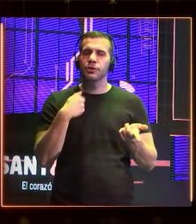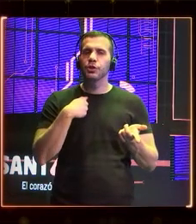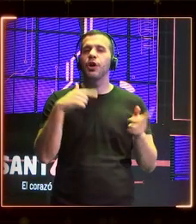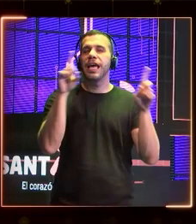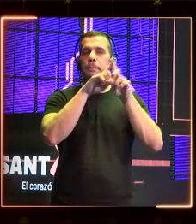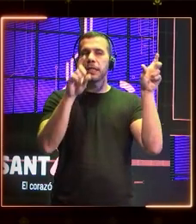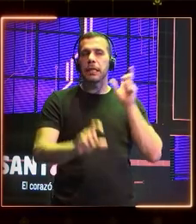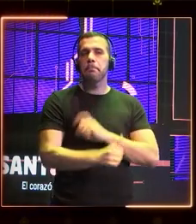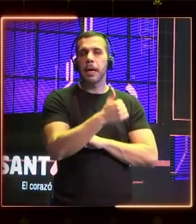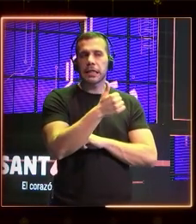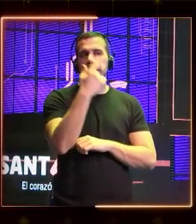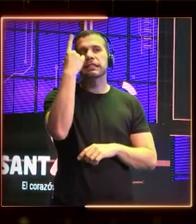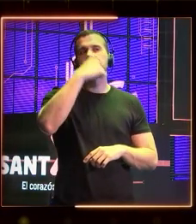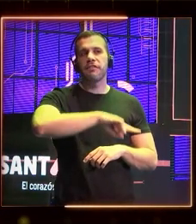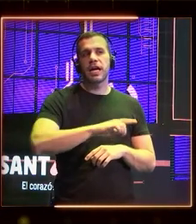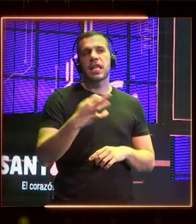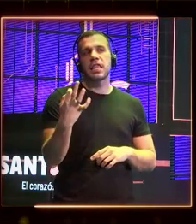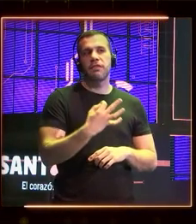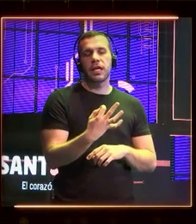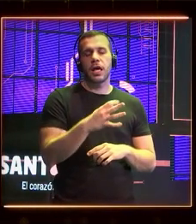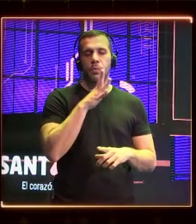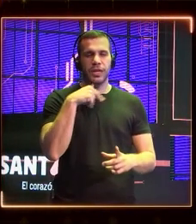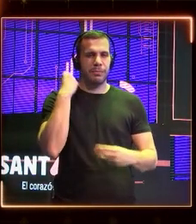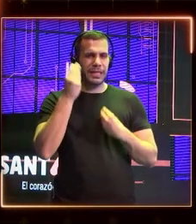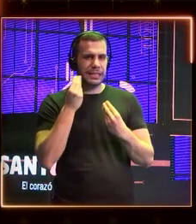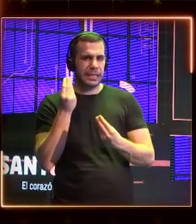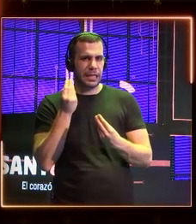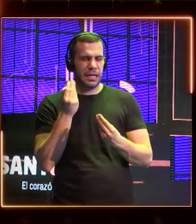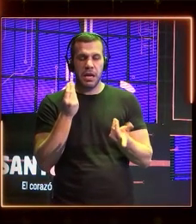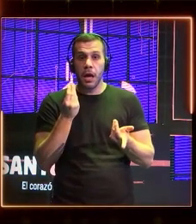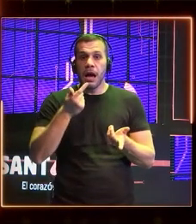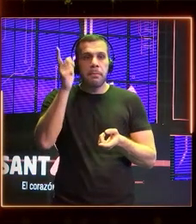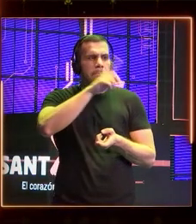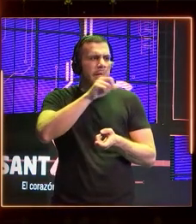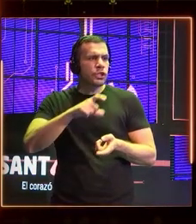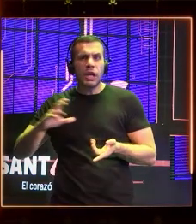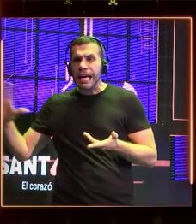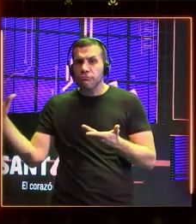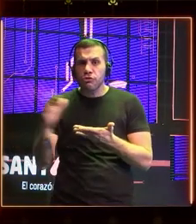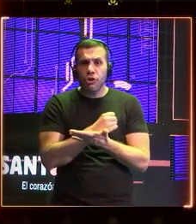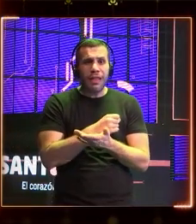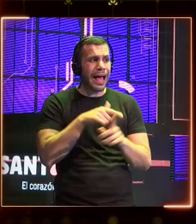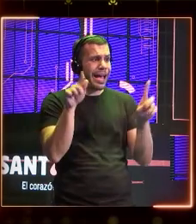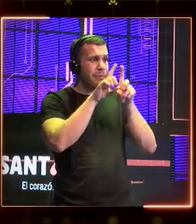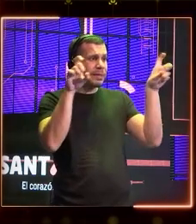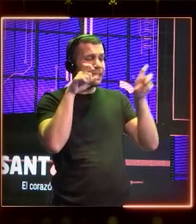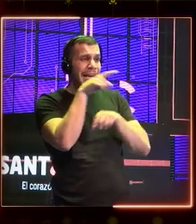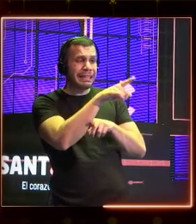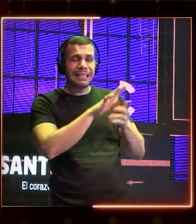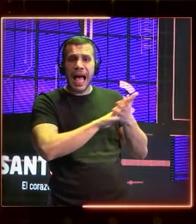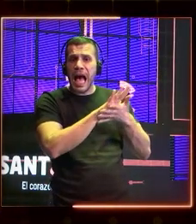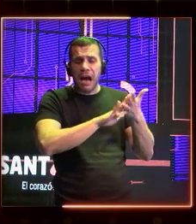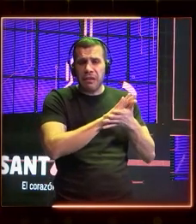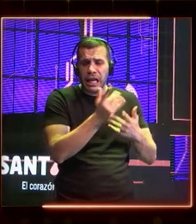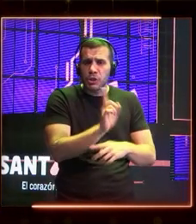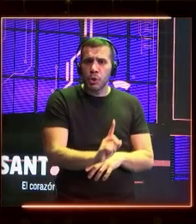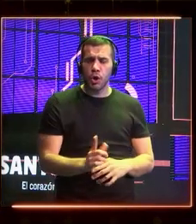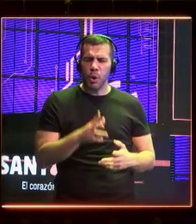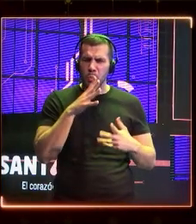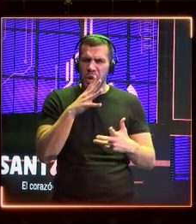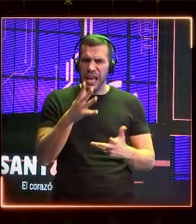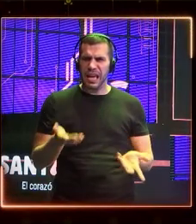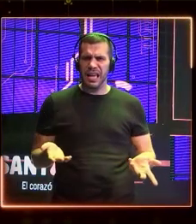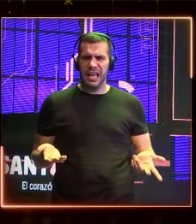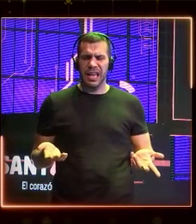empresa porque pensé Por qué no está hablando todo el mundo de esta empresa por qué Por qué no se habla de de